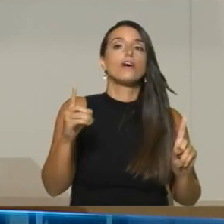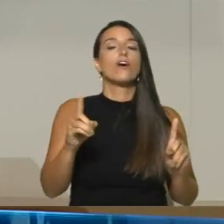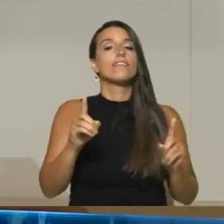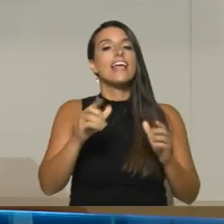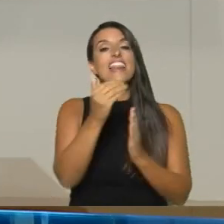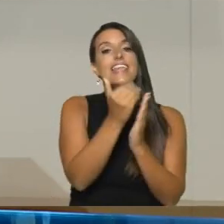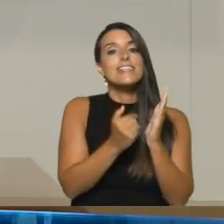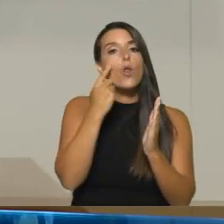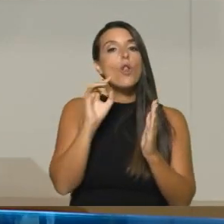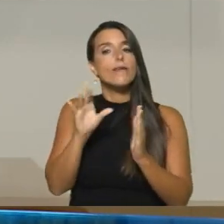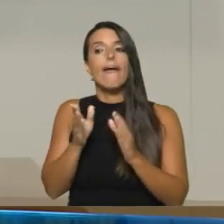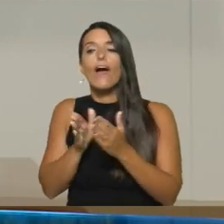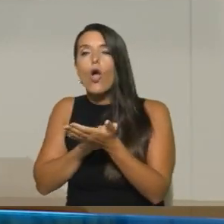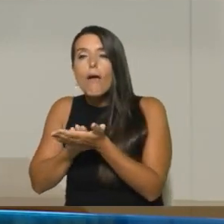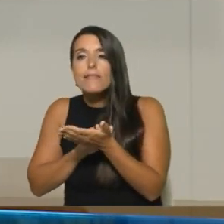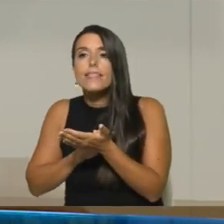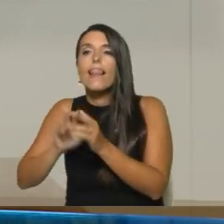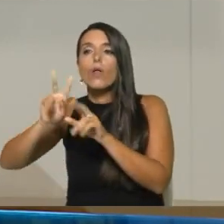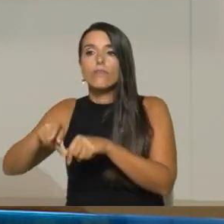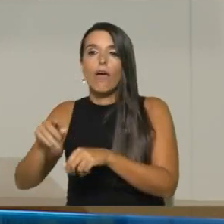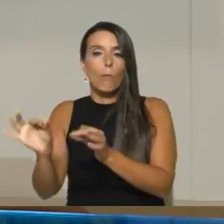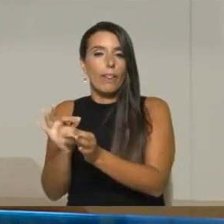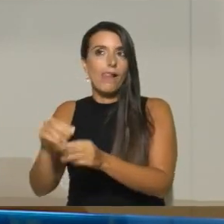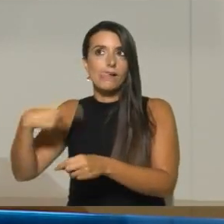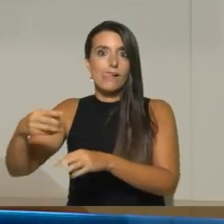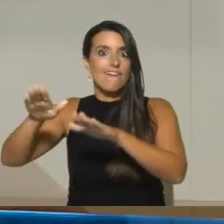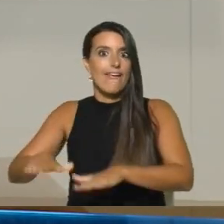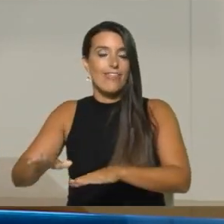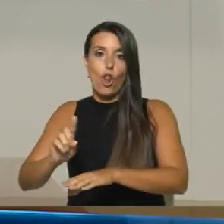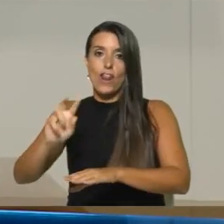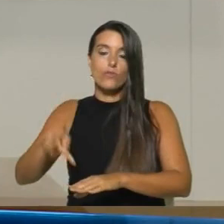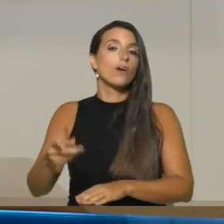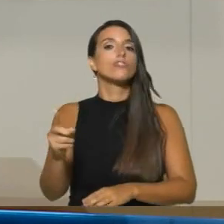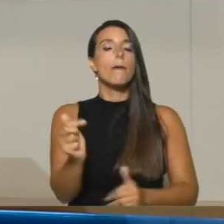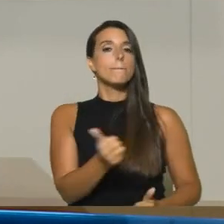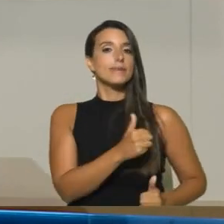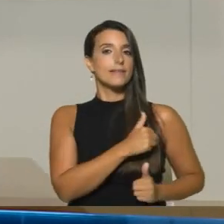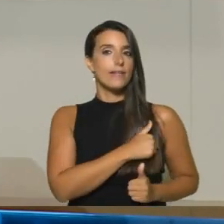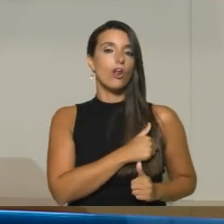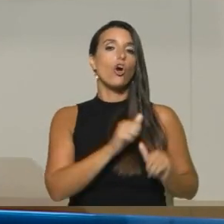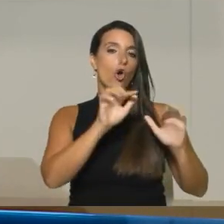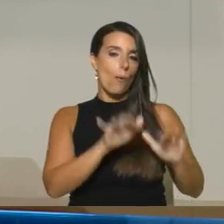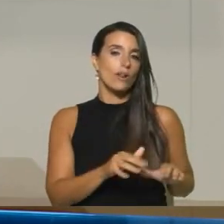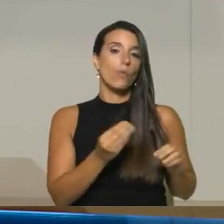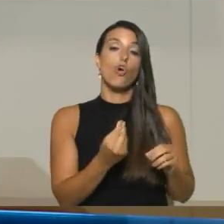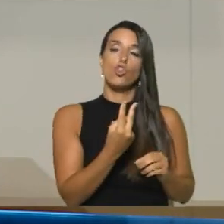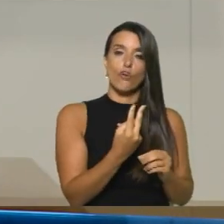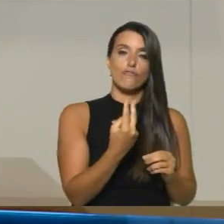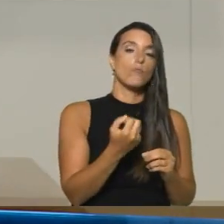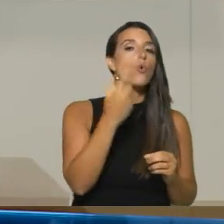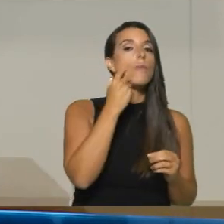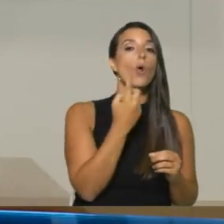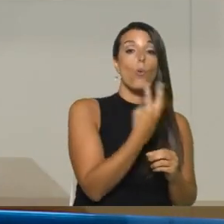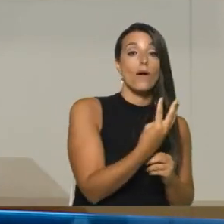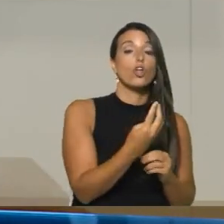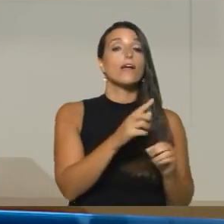aboríque renunciar para poder haber no renunció y los militares emiten dos como varios comunicados dos famosos el cuatro y el